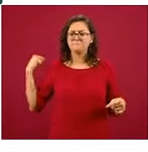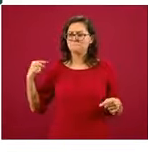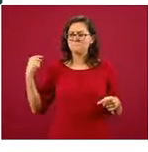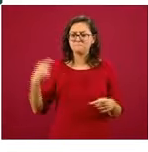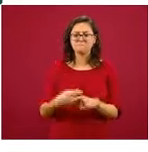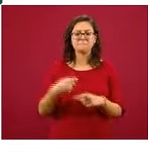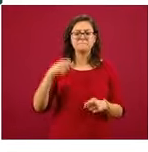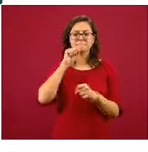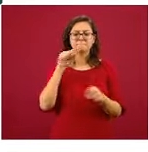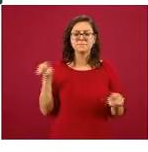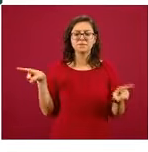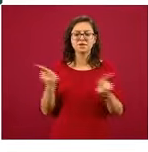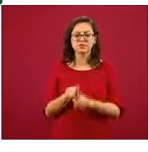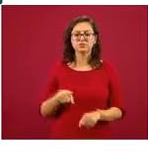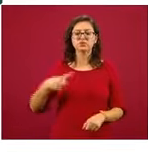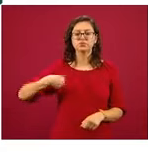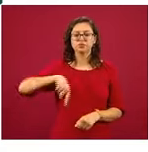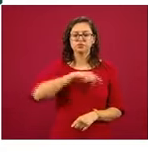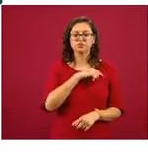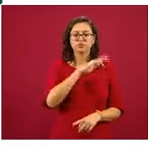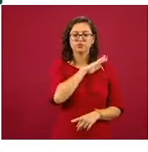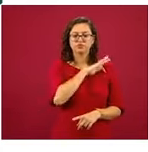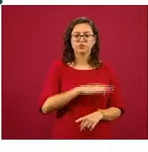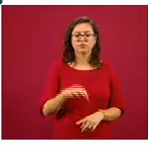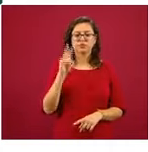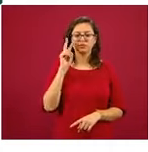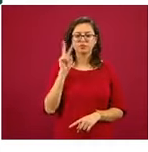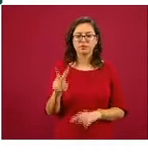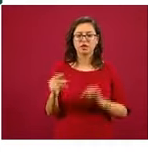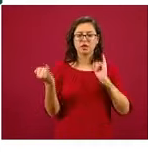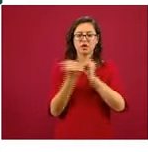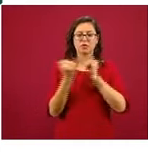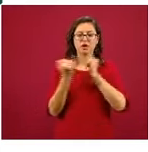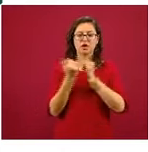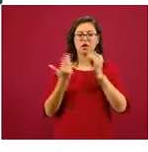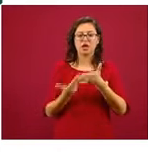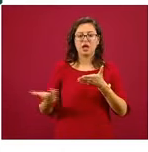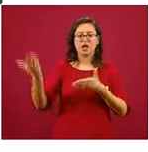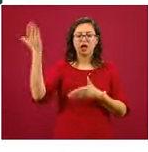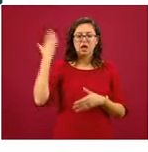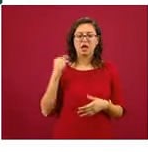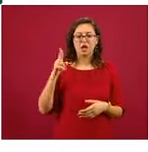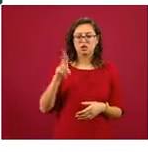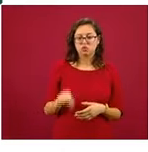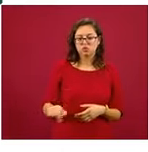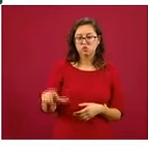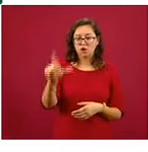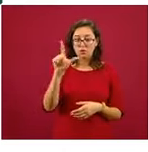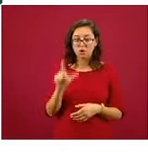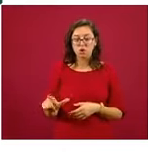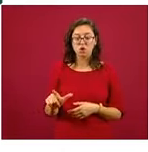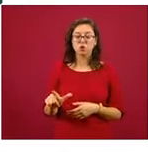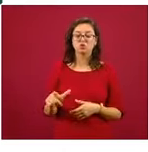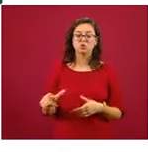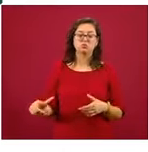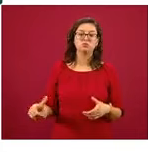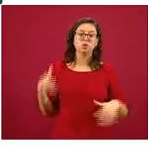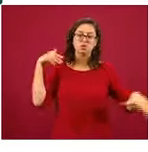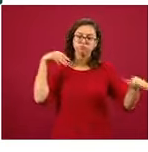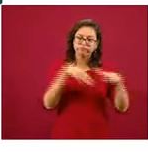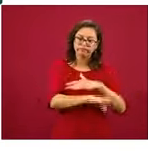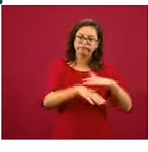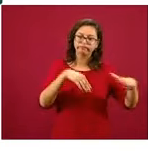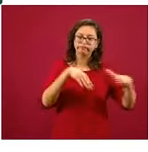días. Aquí sí notamos que, a diferencia de días anteriores, Nuevo León acaba de rebasar ese nivel de seguridad en lo que se refiere